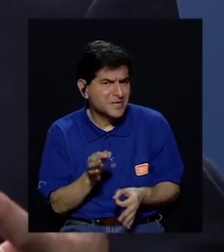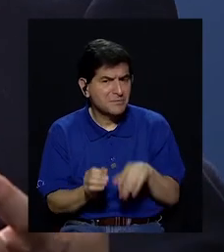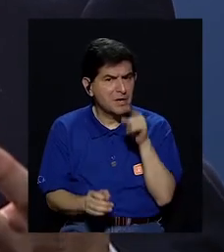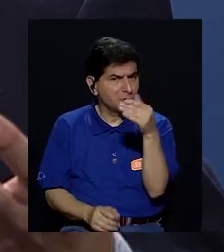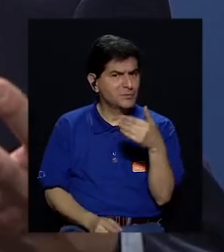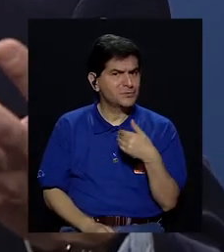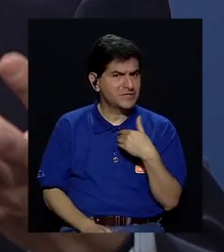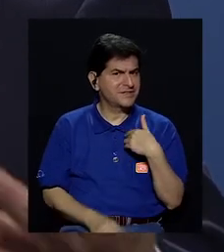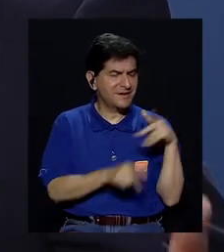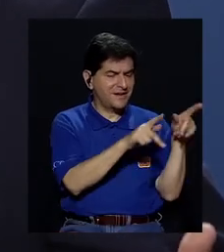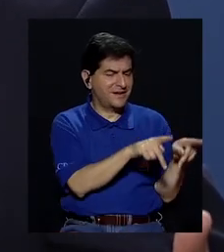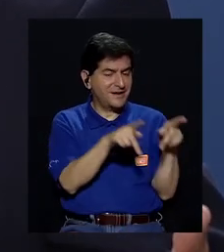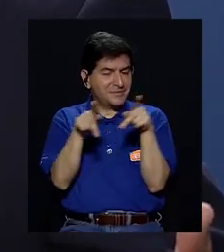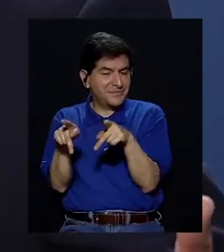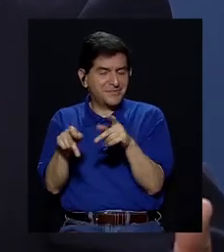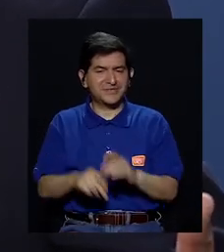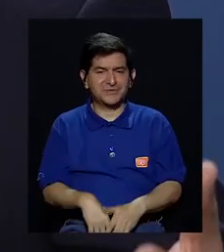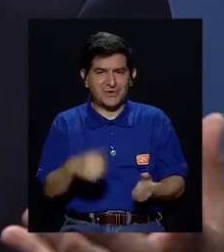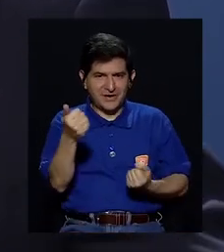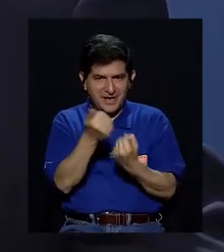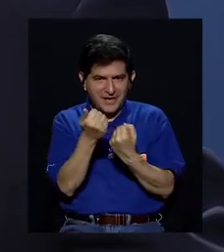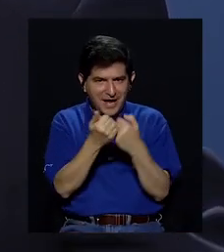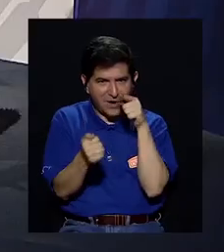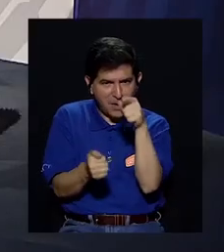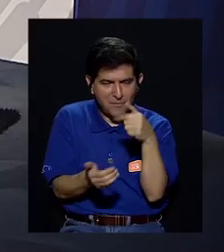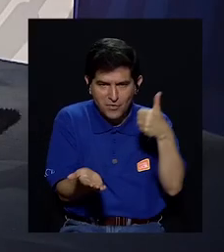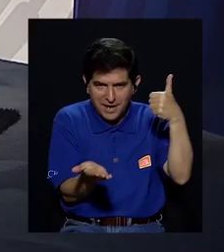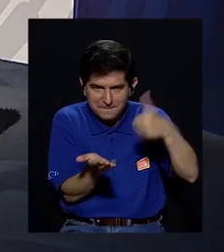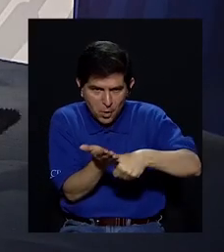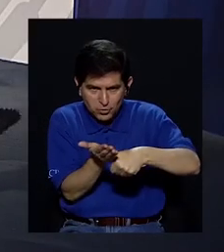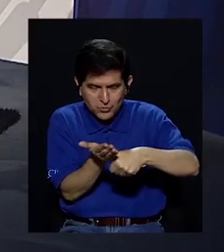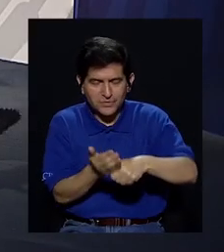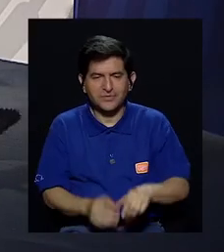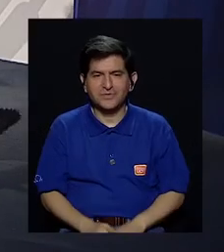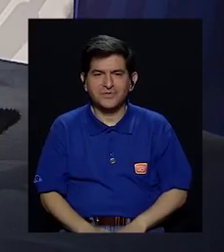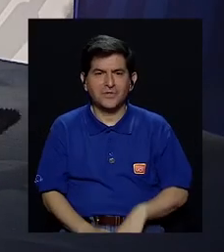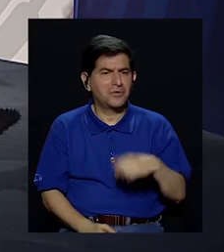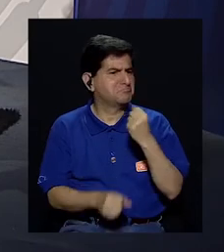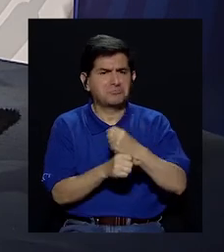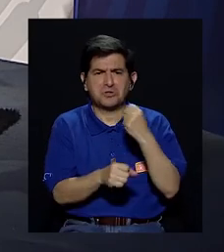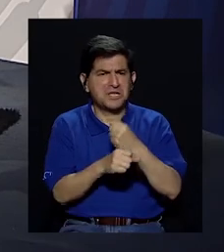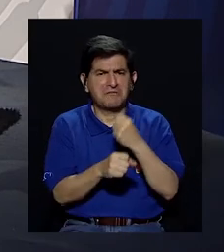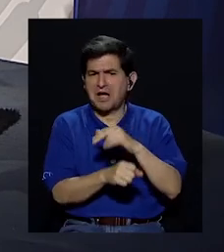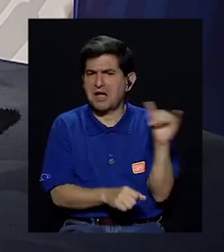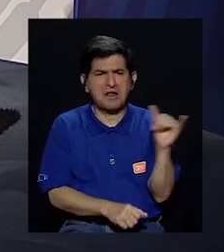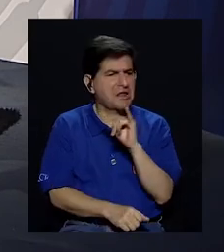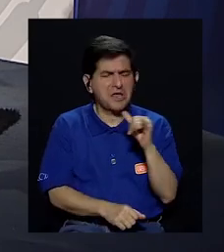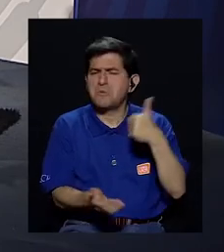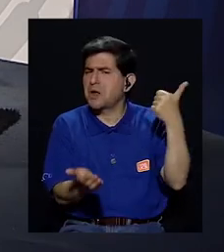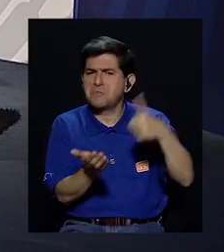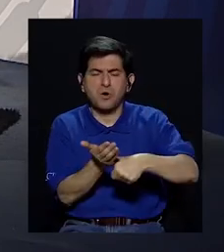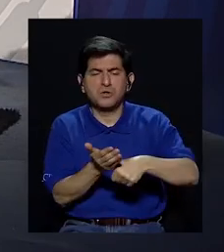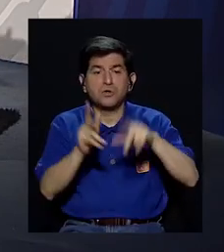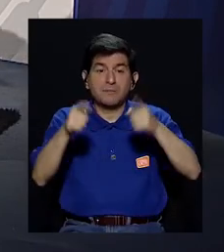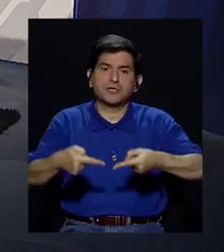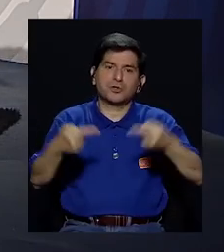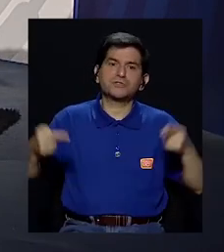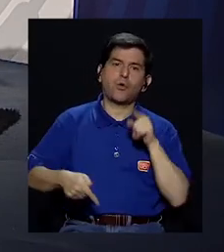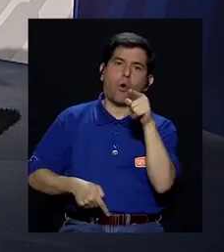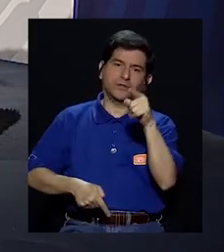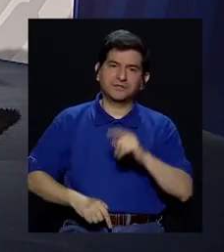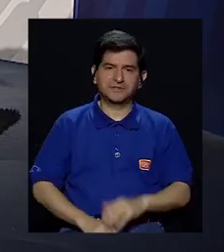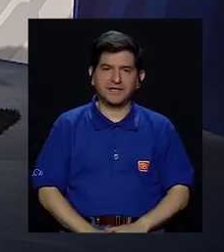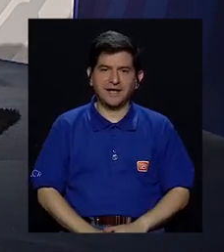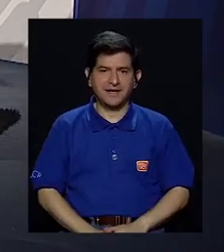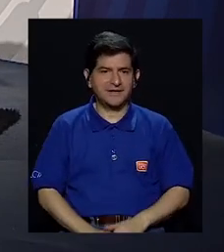vos tenés la gente que va a votar por vos la cual no tenés que trabajar igual va a votar por vos la gente que está en contra